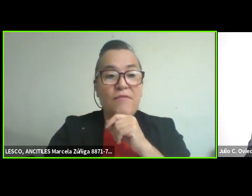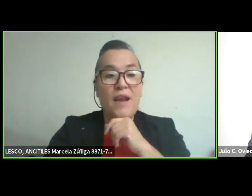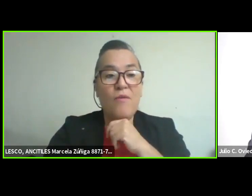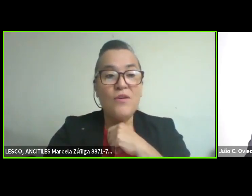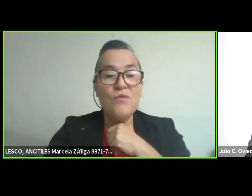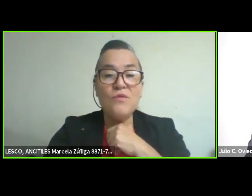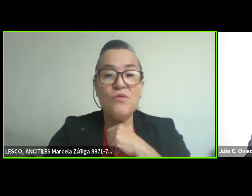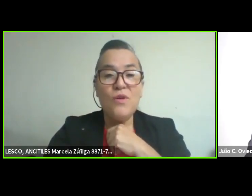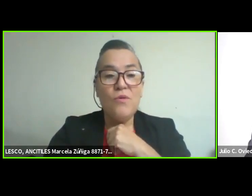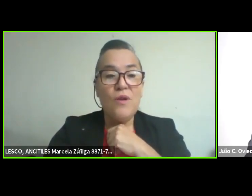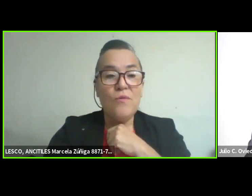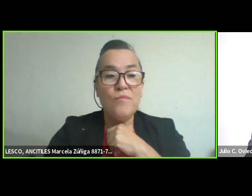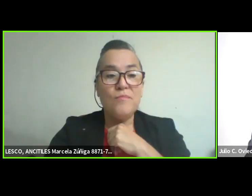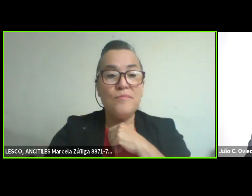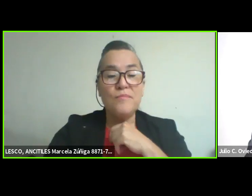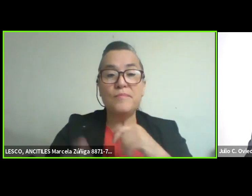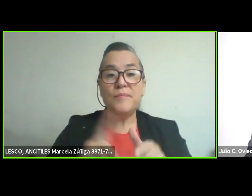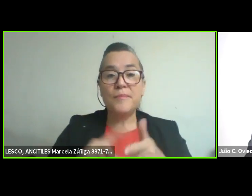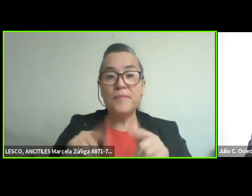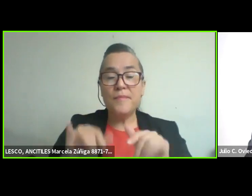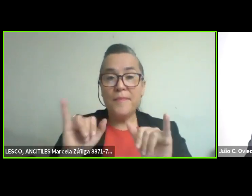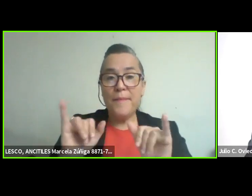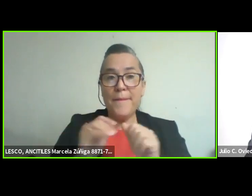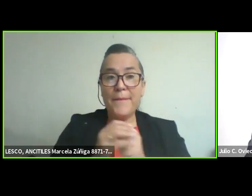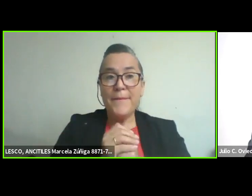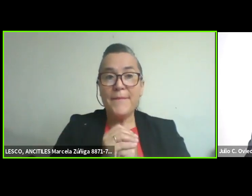se fue la voz no escucho julio